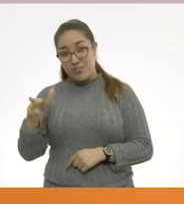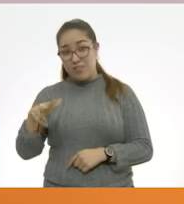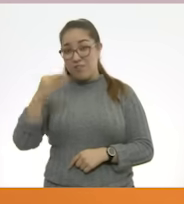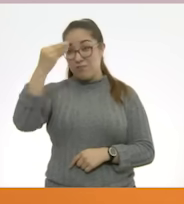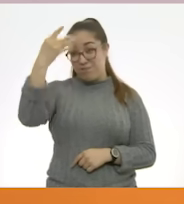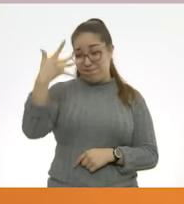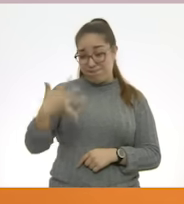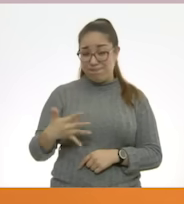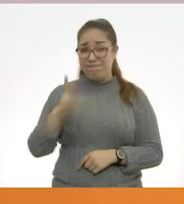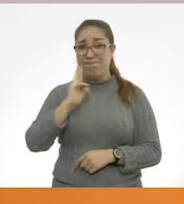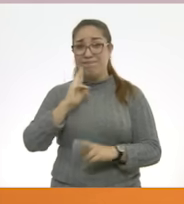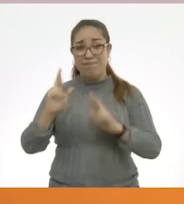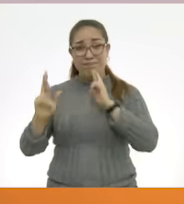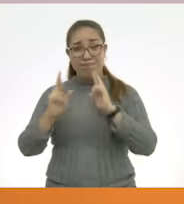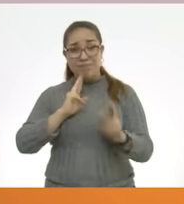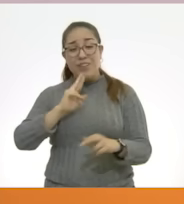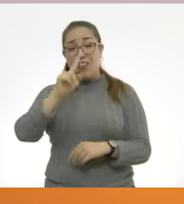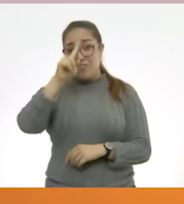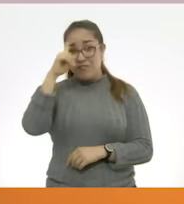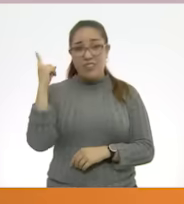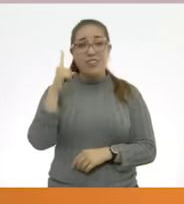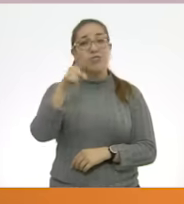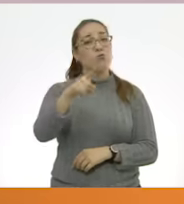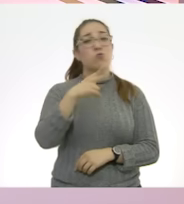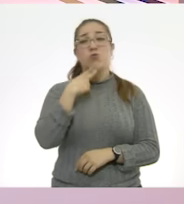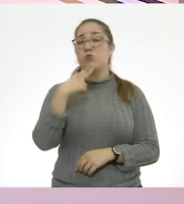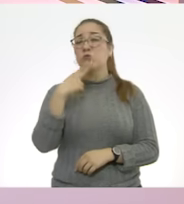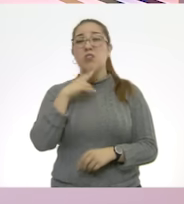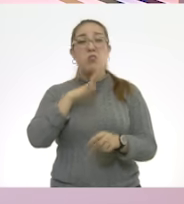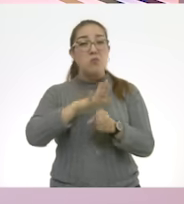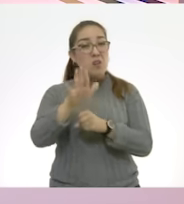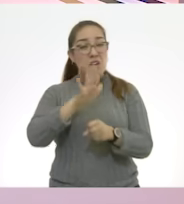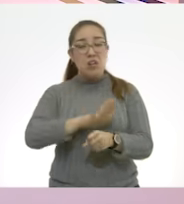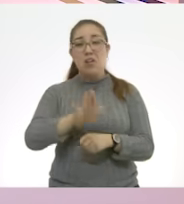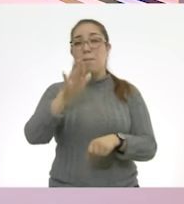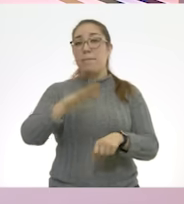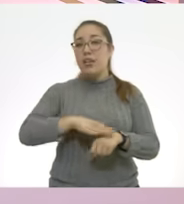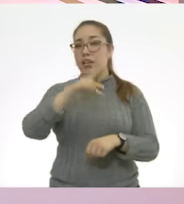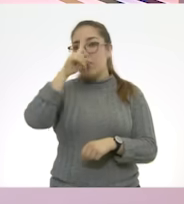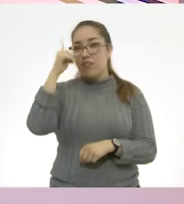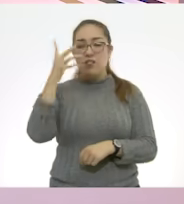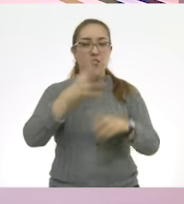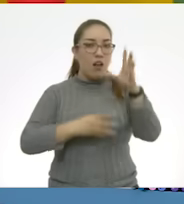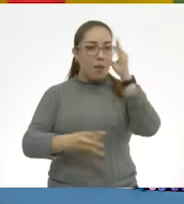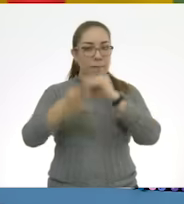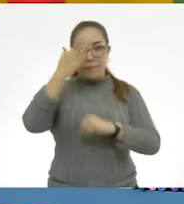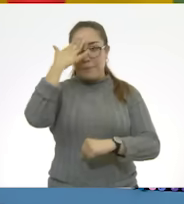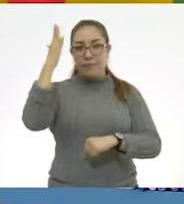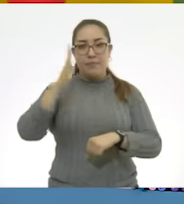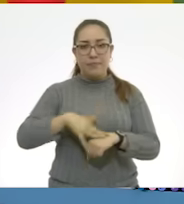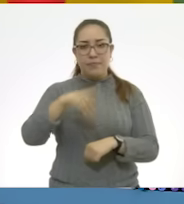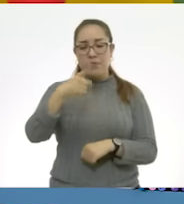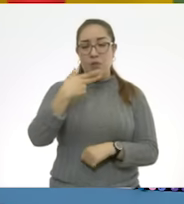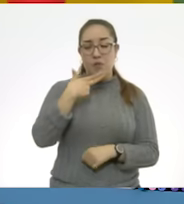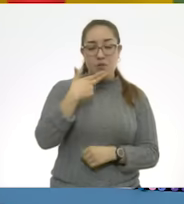sucesivamente. Puedes ocupar la estrategia que más te parezca para aprenderte la tabla del 9. Puedes ocupar tus manos o si tienes una hoja